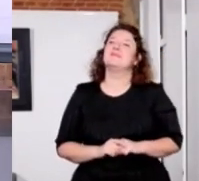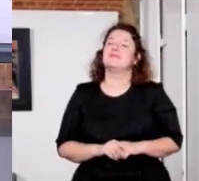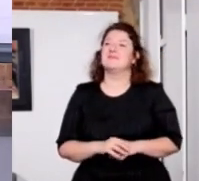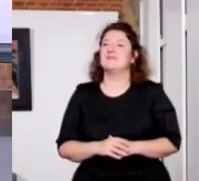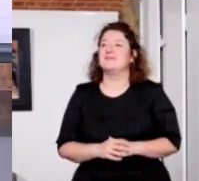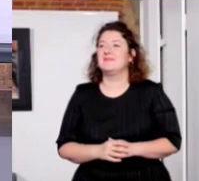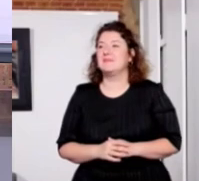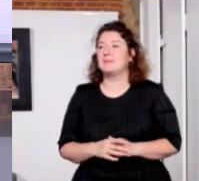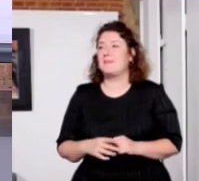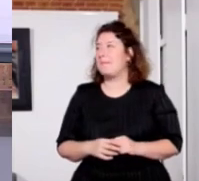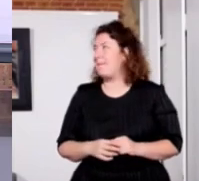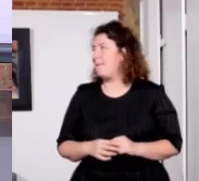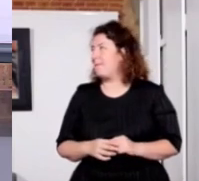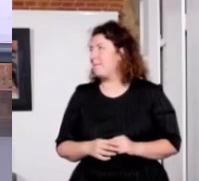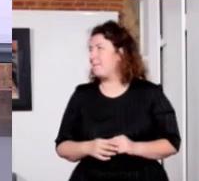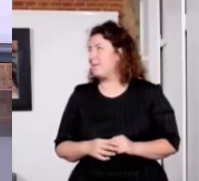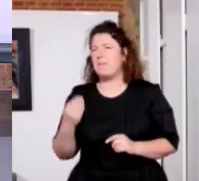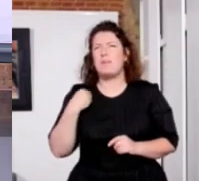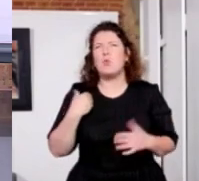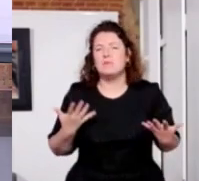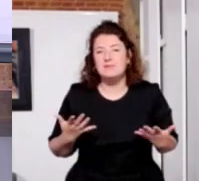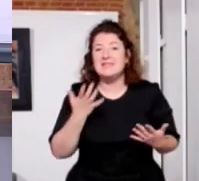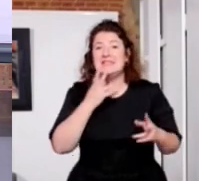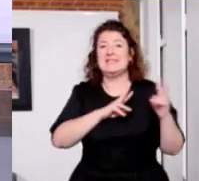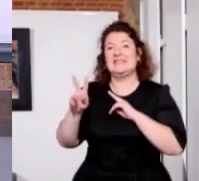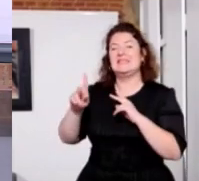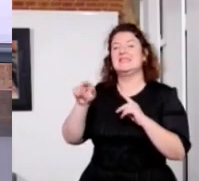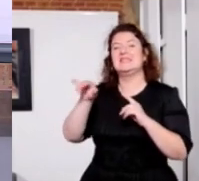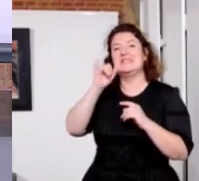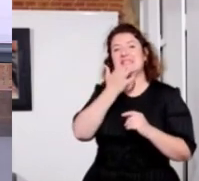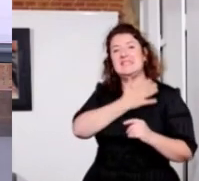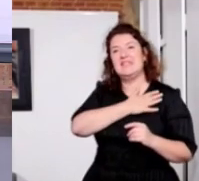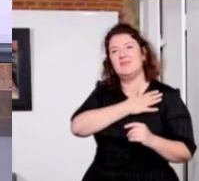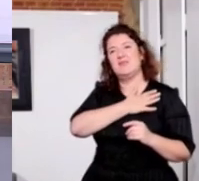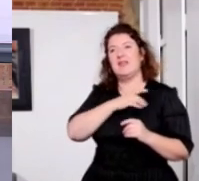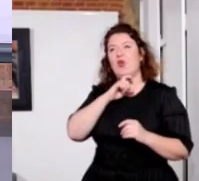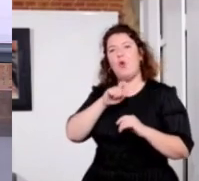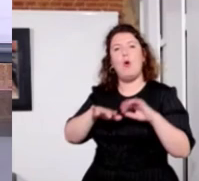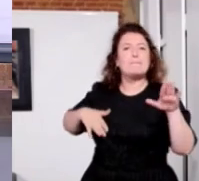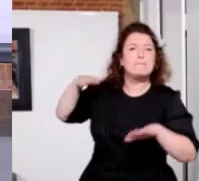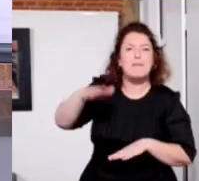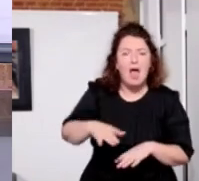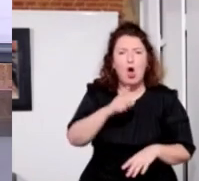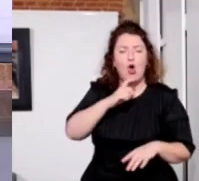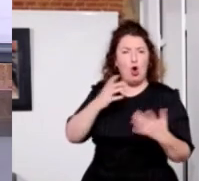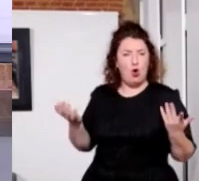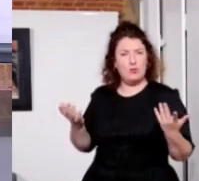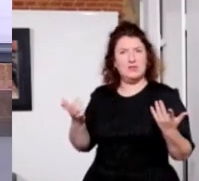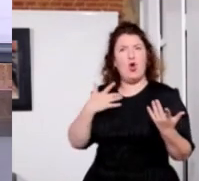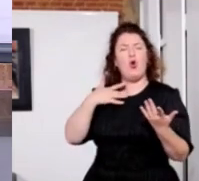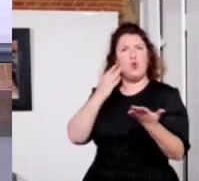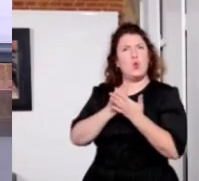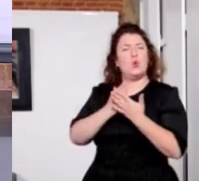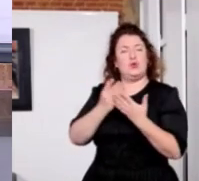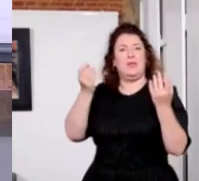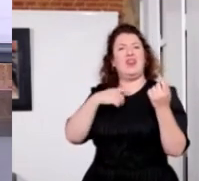La pregunta era... La pregunta era, sí, sí, sobre todo el cuestionario es dar un paso más y que, pues bueno, no solo que se ofrezcan estos cursos, sino que